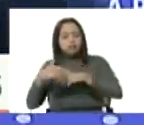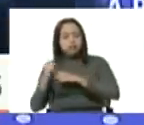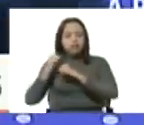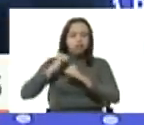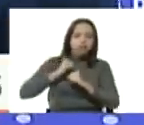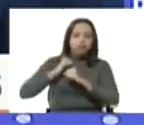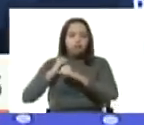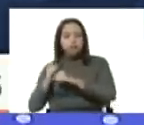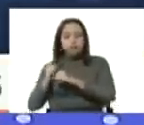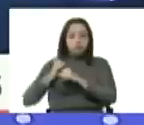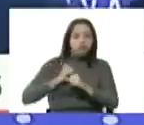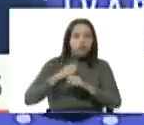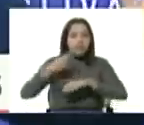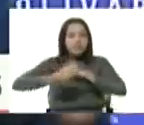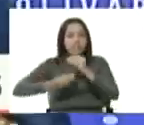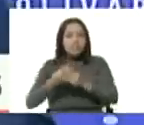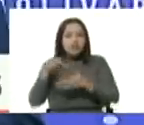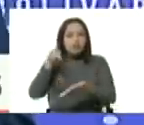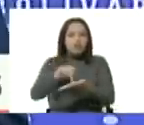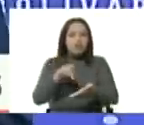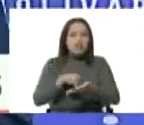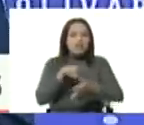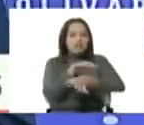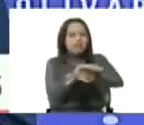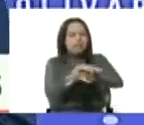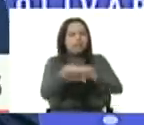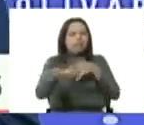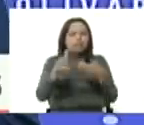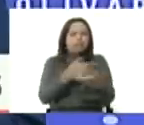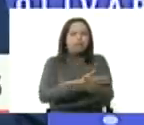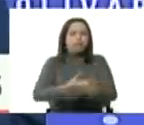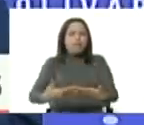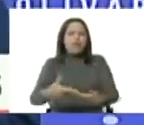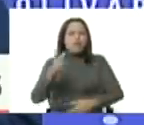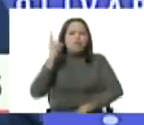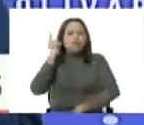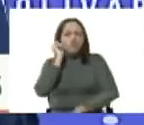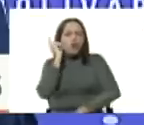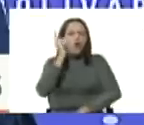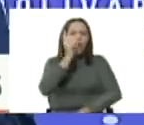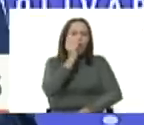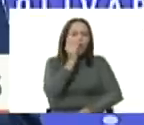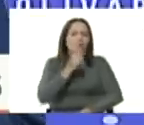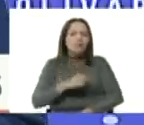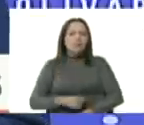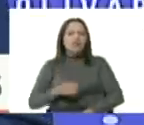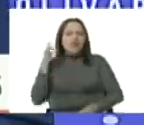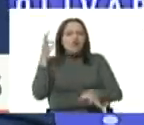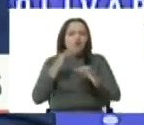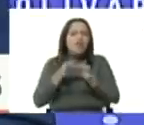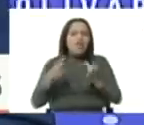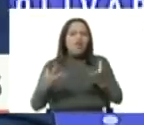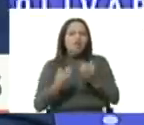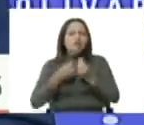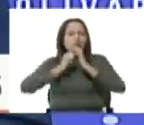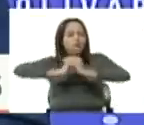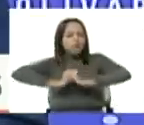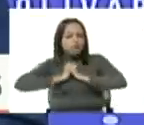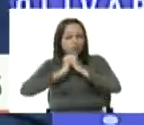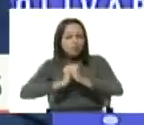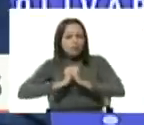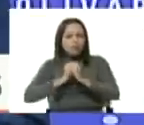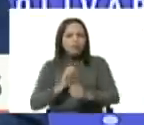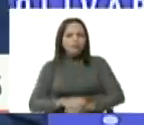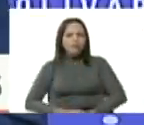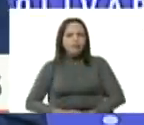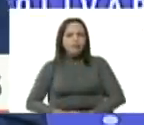desarrollara con la participación de millones de hombres y mujeres con su fe, con su devoción, que